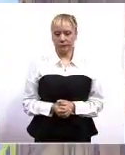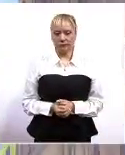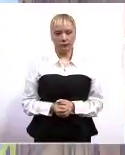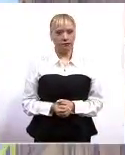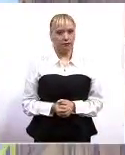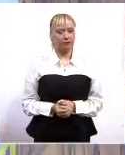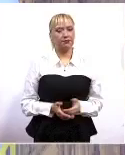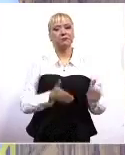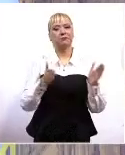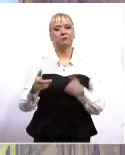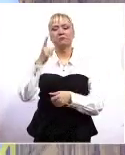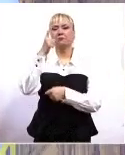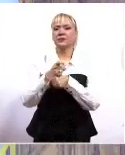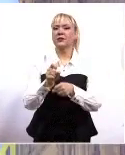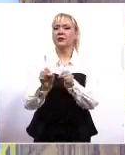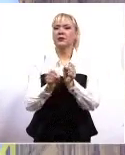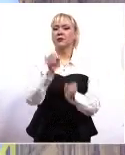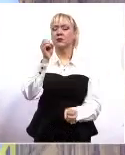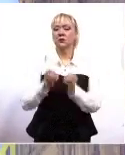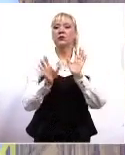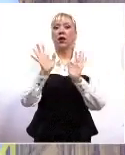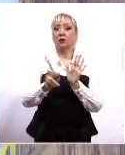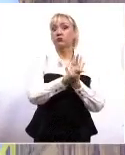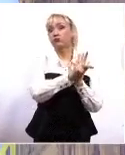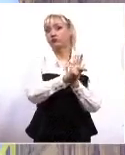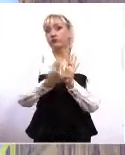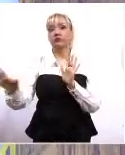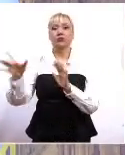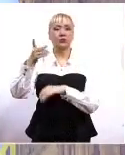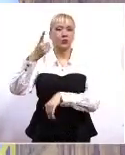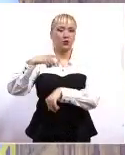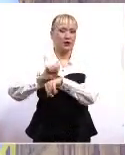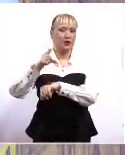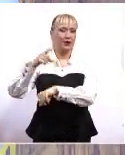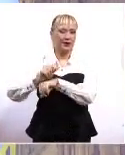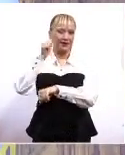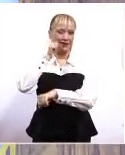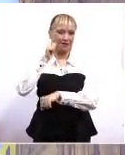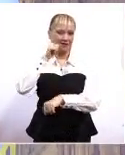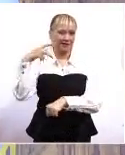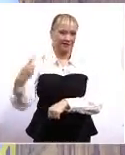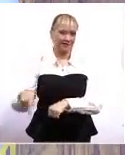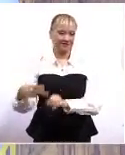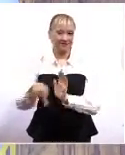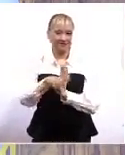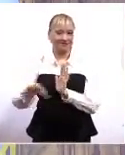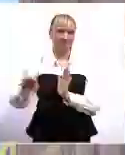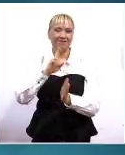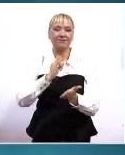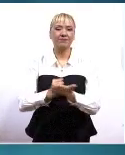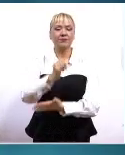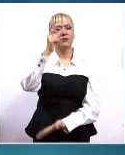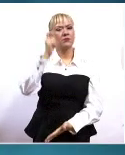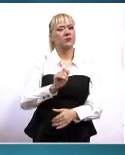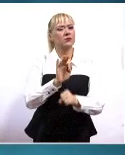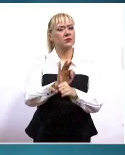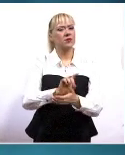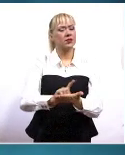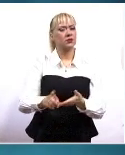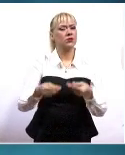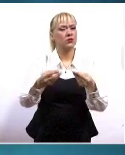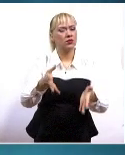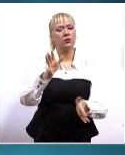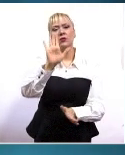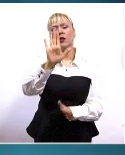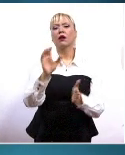Y en tanto, la primera sala de la Corte publicó en el Semanario Judicial 3 jurisprudencias en las que establece criterios sobre cargos no reconocidos en